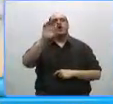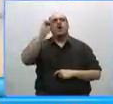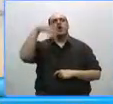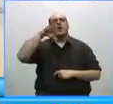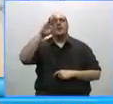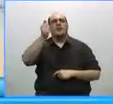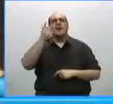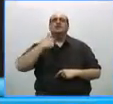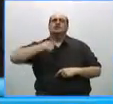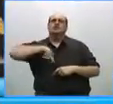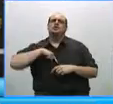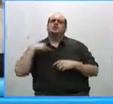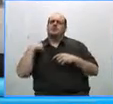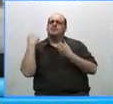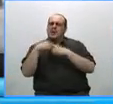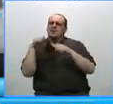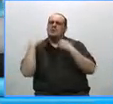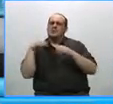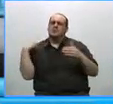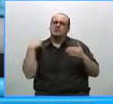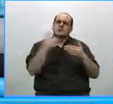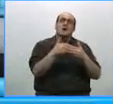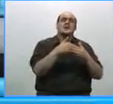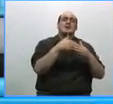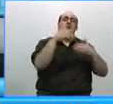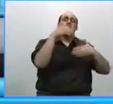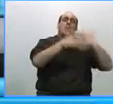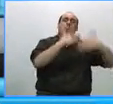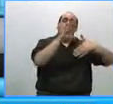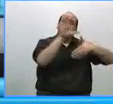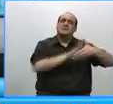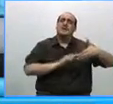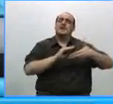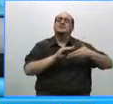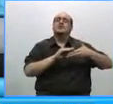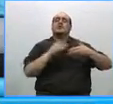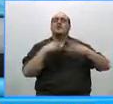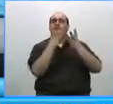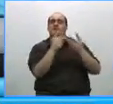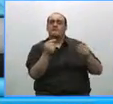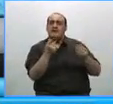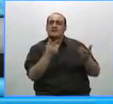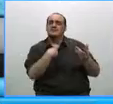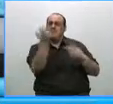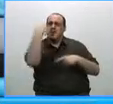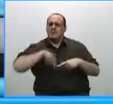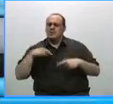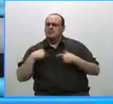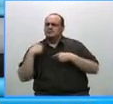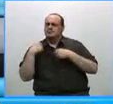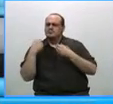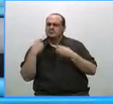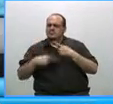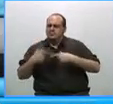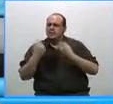hemos estado trabajando mucho sobre todo al regreso de los panamericanos hemos trabajado mucho en la parte anímica porque el resultado en